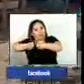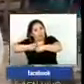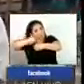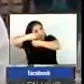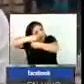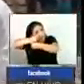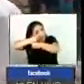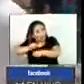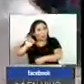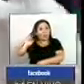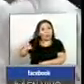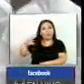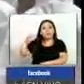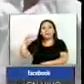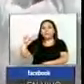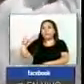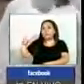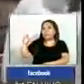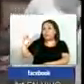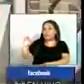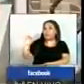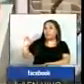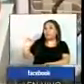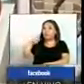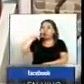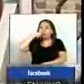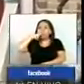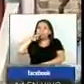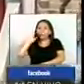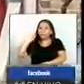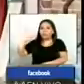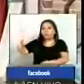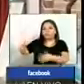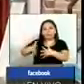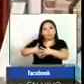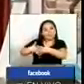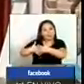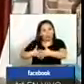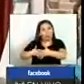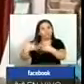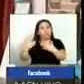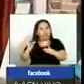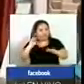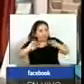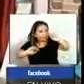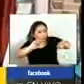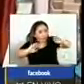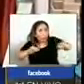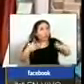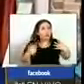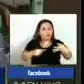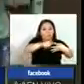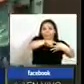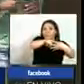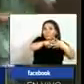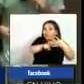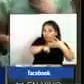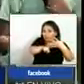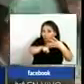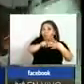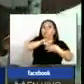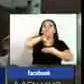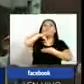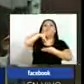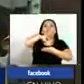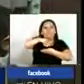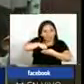enfermedades o el CDC por sus siglas en inglés de los Estados Unidos han alertado sobre 4 síntomas más